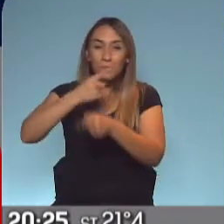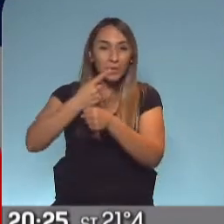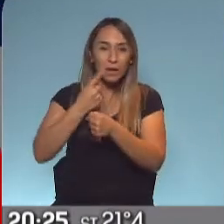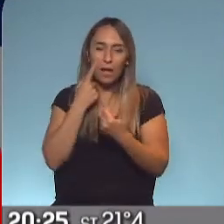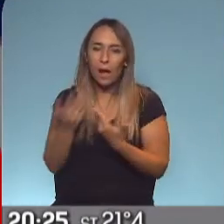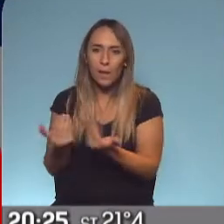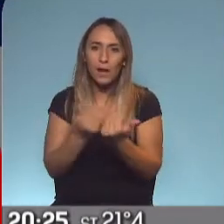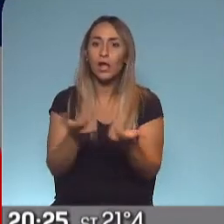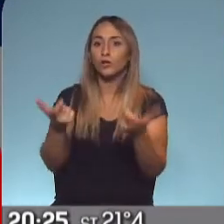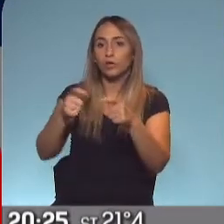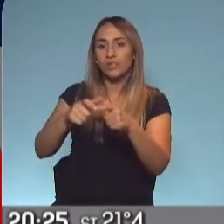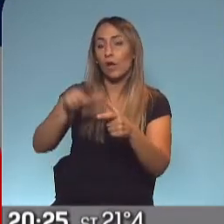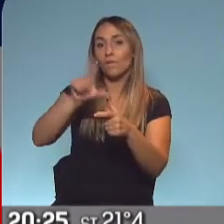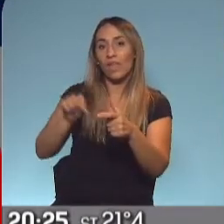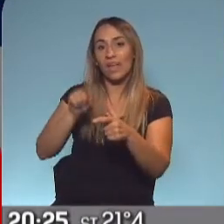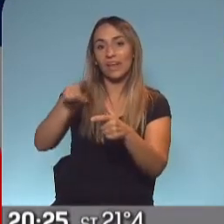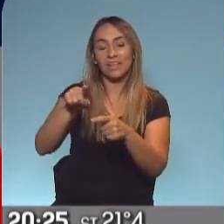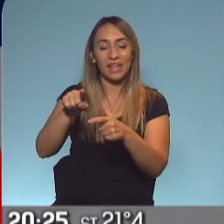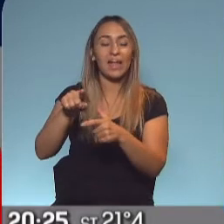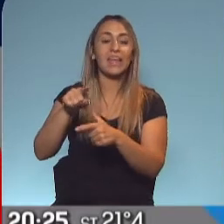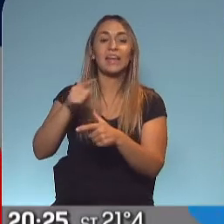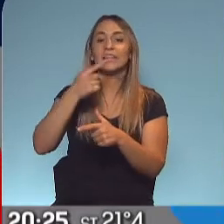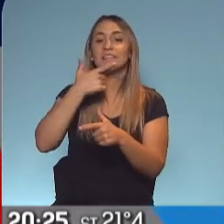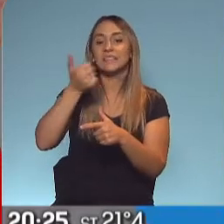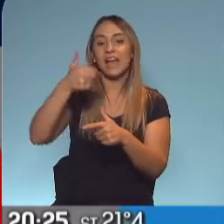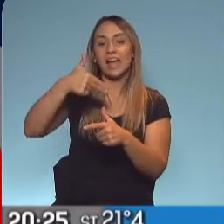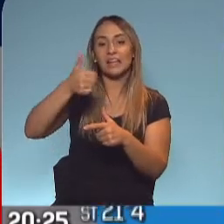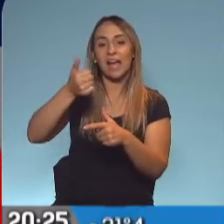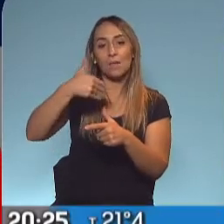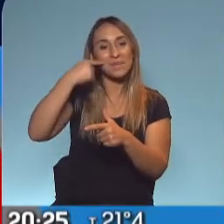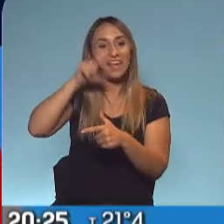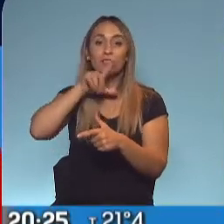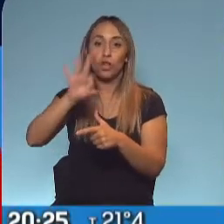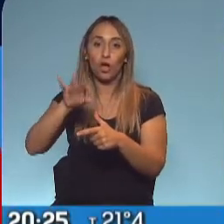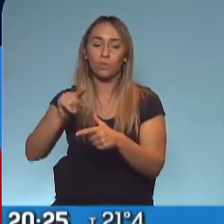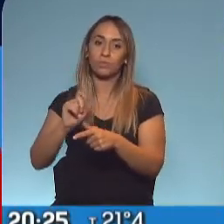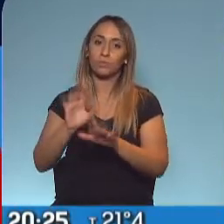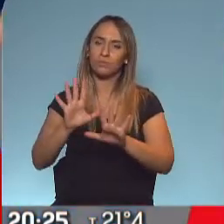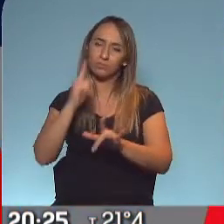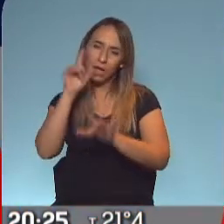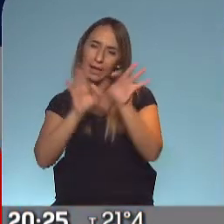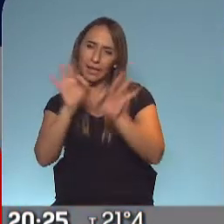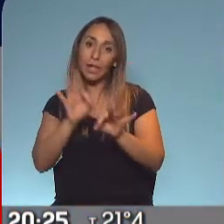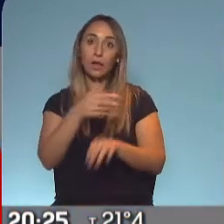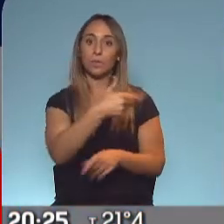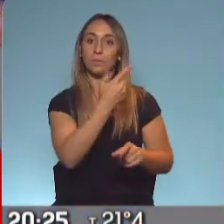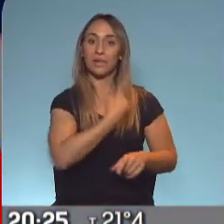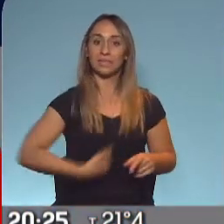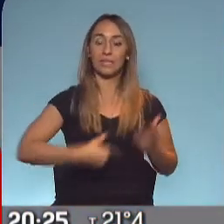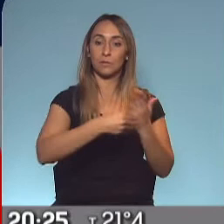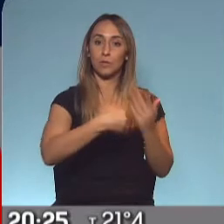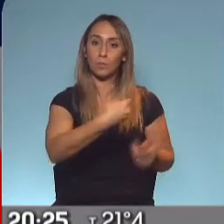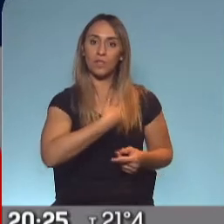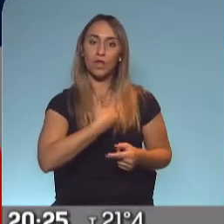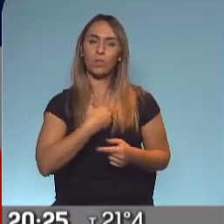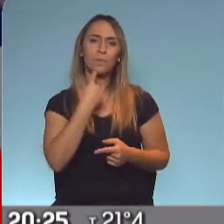Convocamos al Consejo Federal de Saneamiento y lo primero que hicimos fue diagnosticar, es decir, lo que nos pidió el presidente y el ministro, es decir, ¿qué hace falta